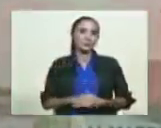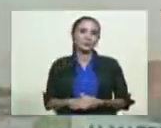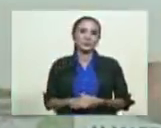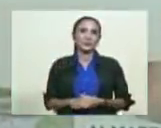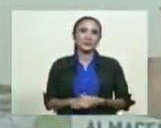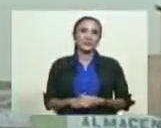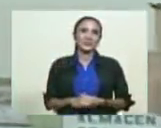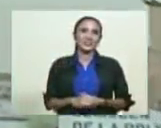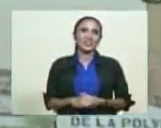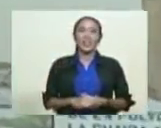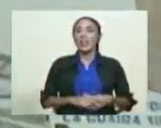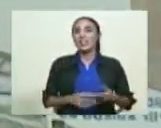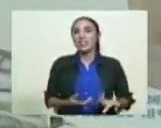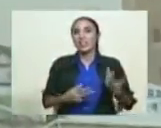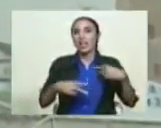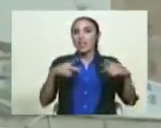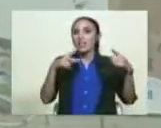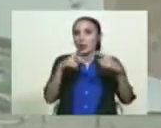de Naiguatá.